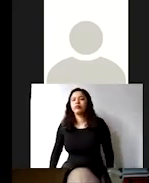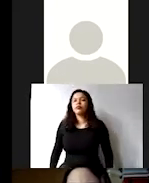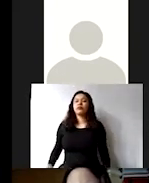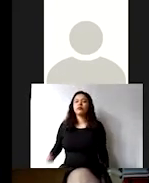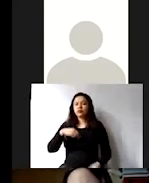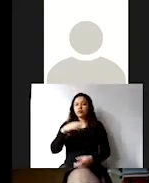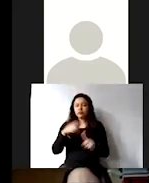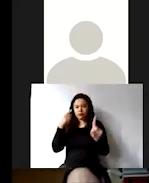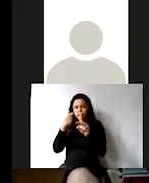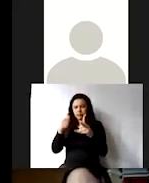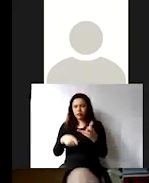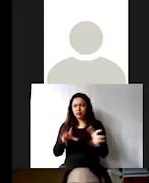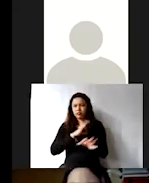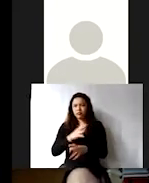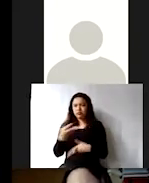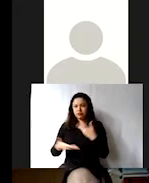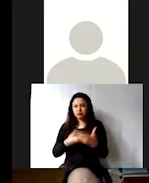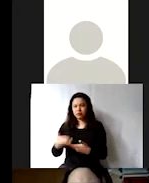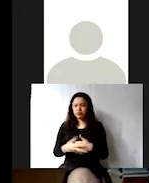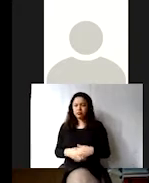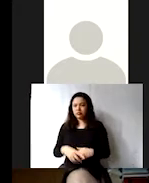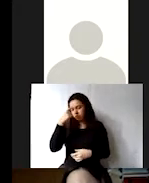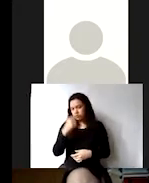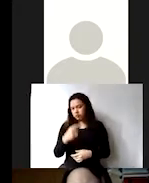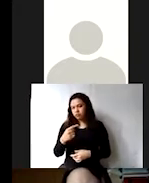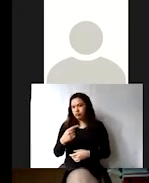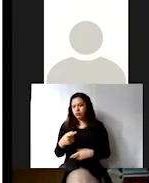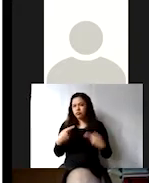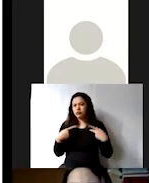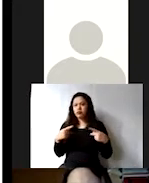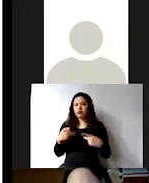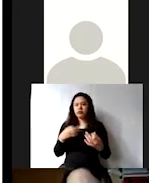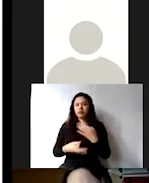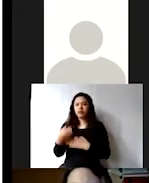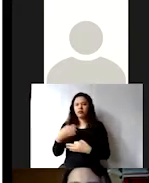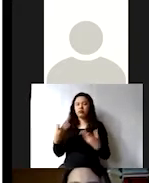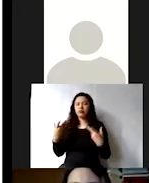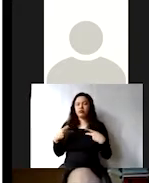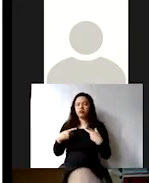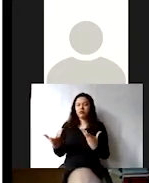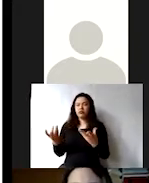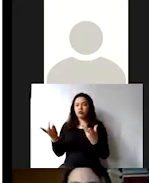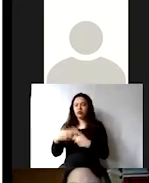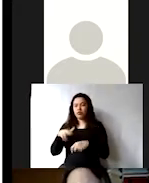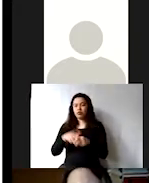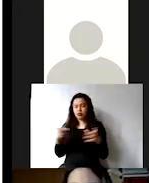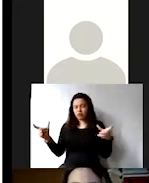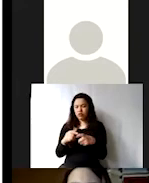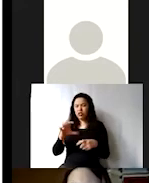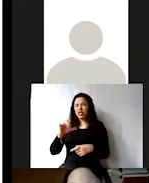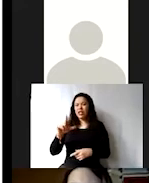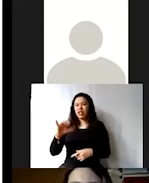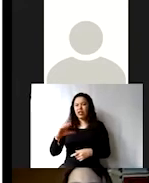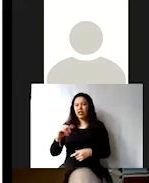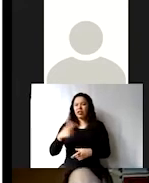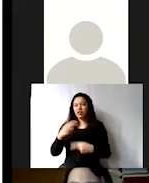¿verdad? A todas las personas que asisten a la clínica, y tenemos una buena base